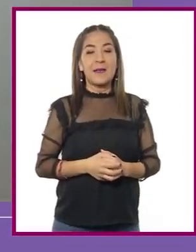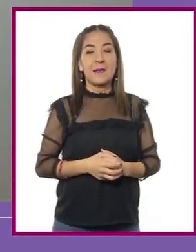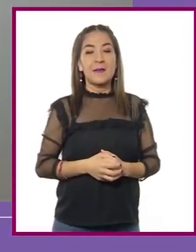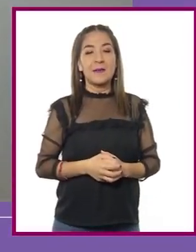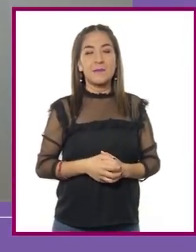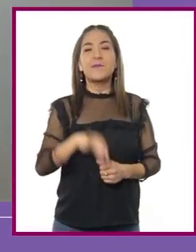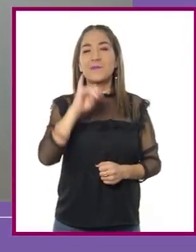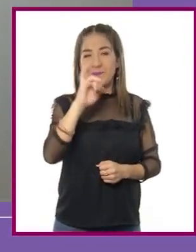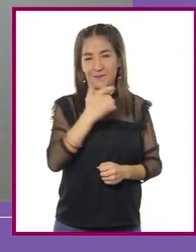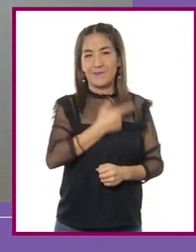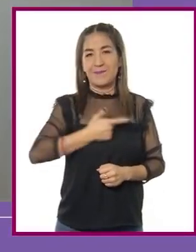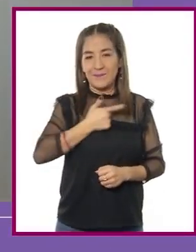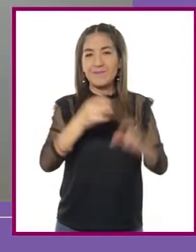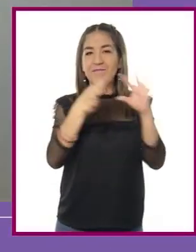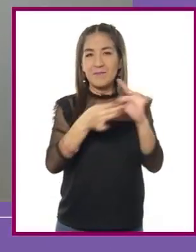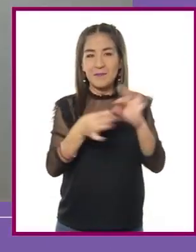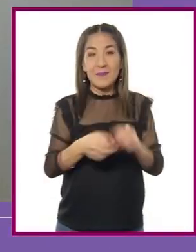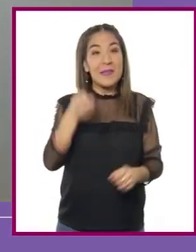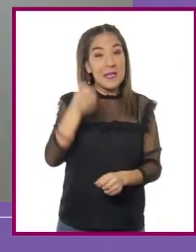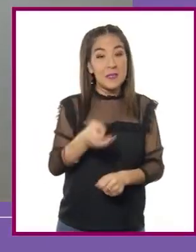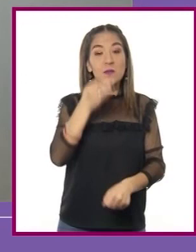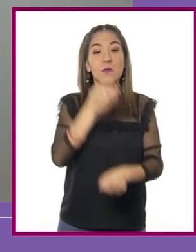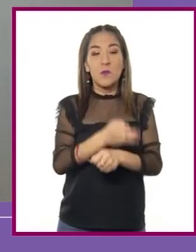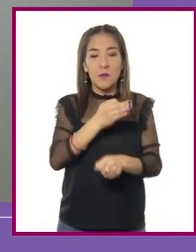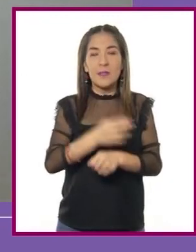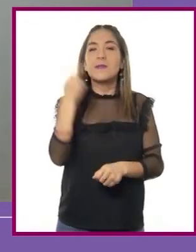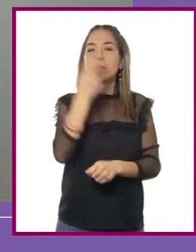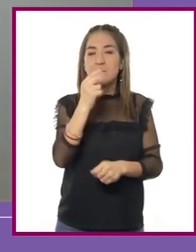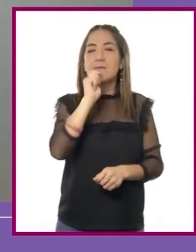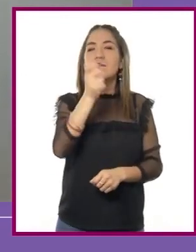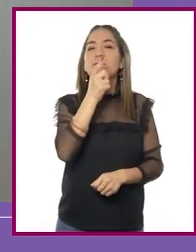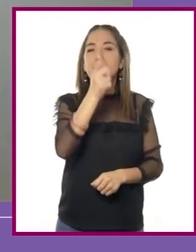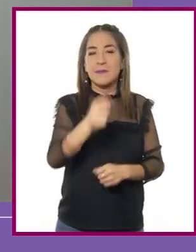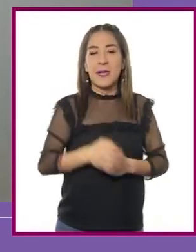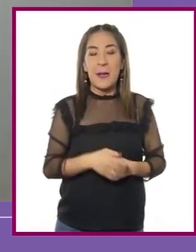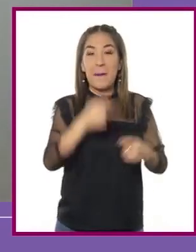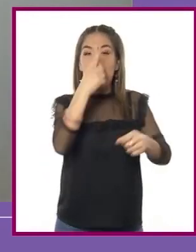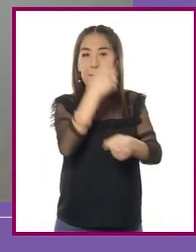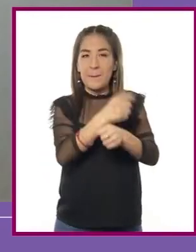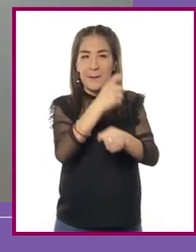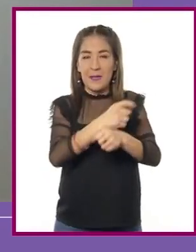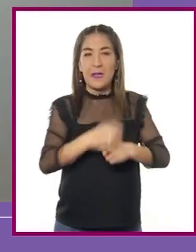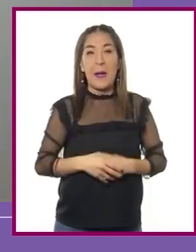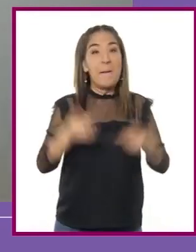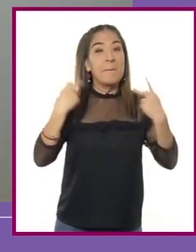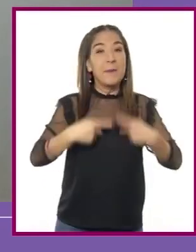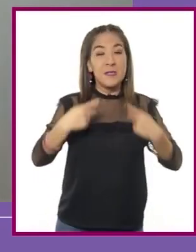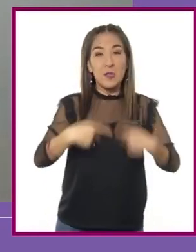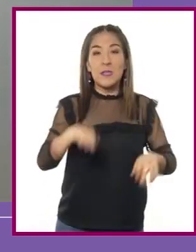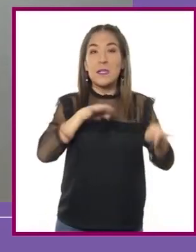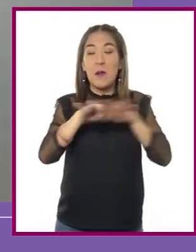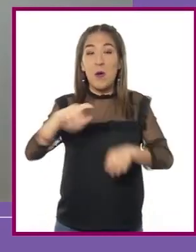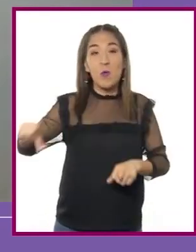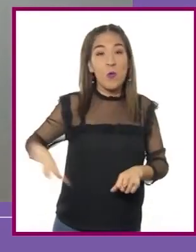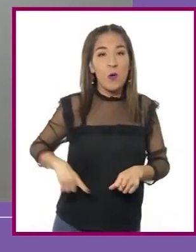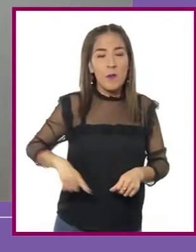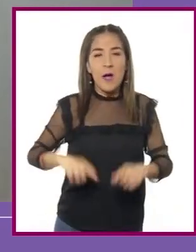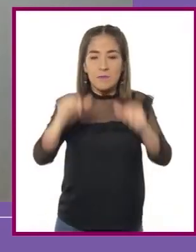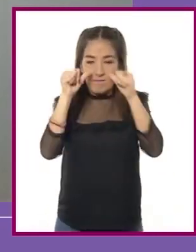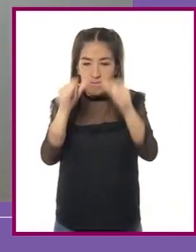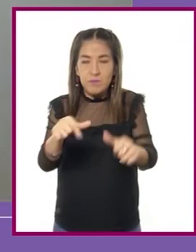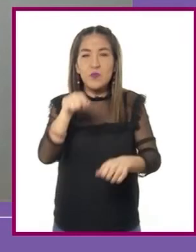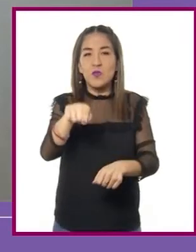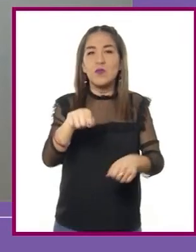Por supuesto, para finalizar es necesario mencionar que 1. Una persona servidora pública brinda un servicio de